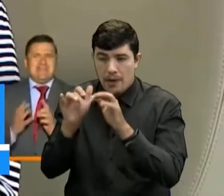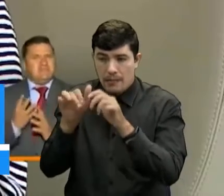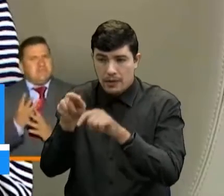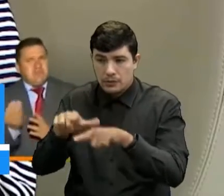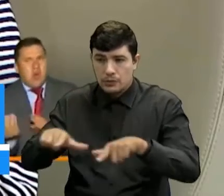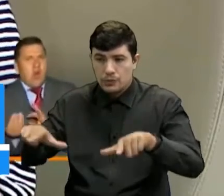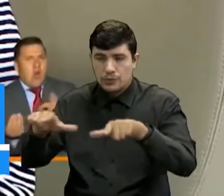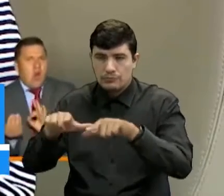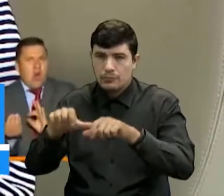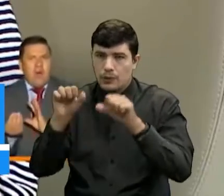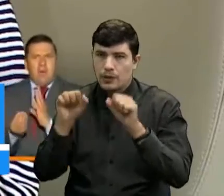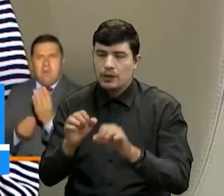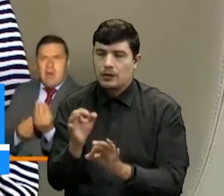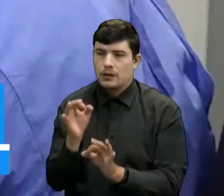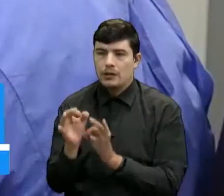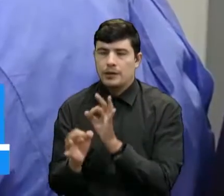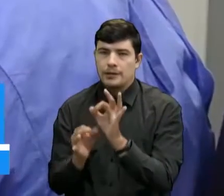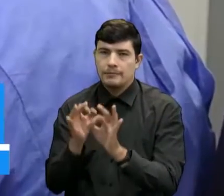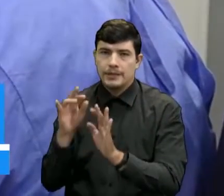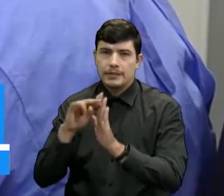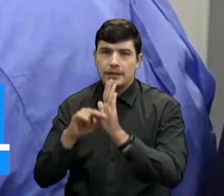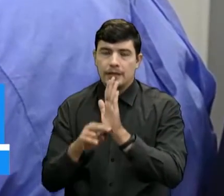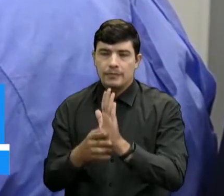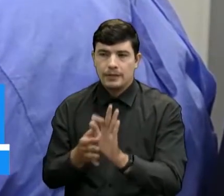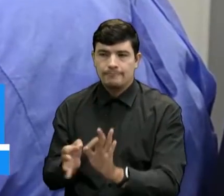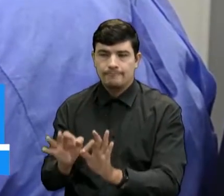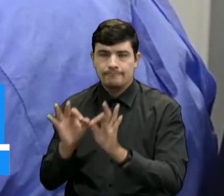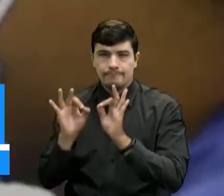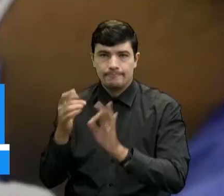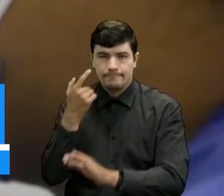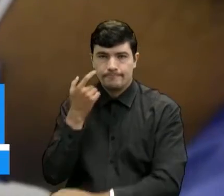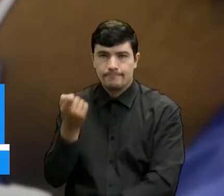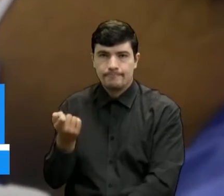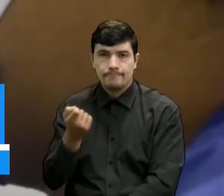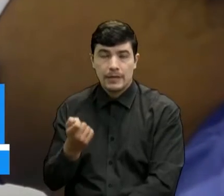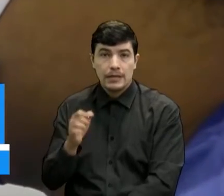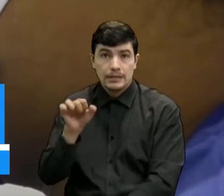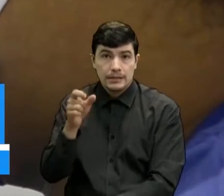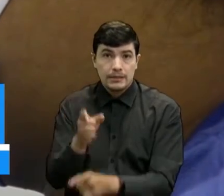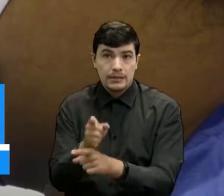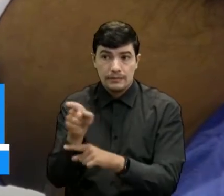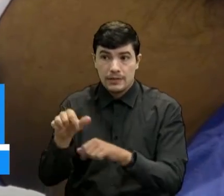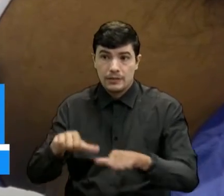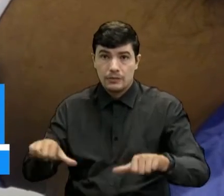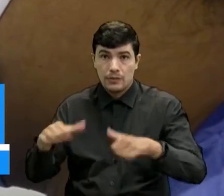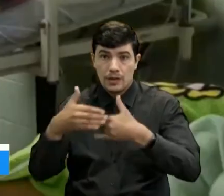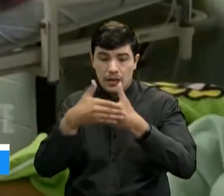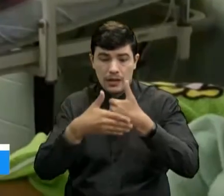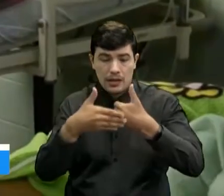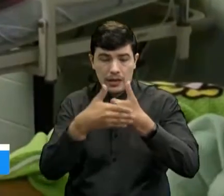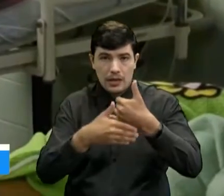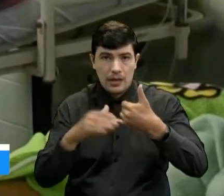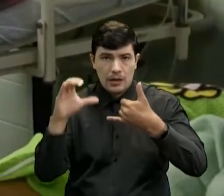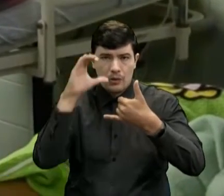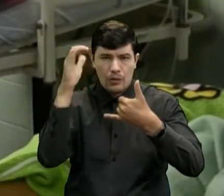caracterizarlos y poder tomar las medidas necesarias. Hasta el momento, las zonas del país que más contagios de